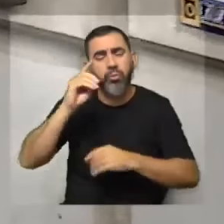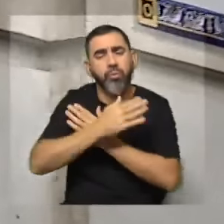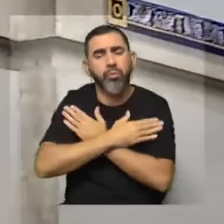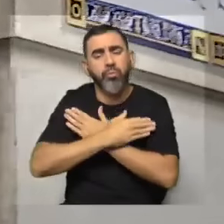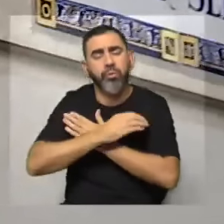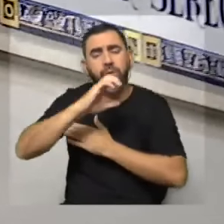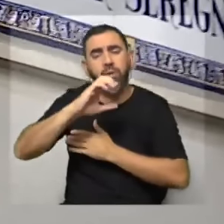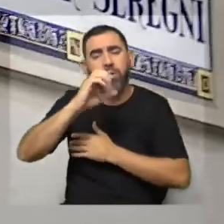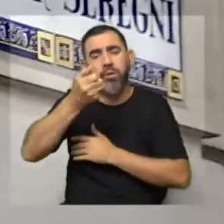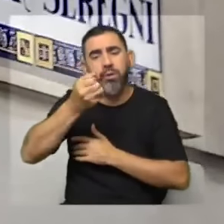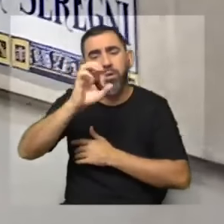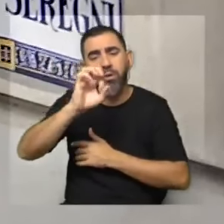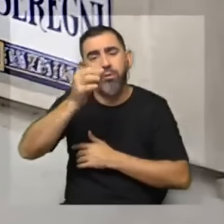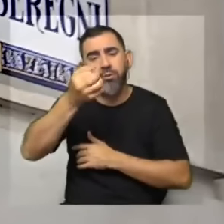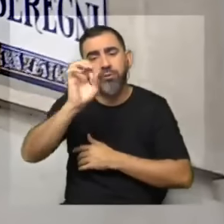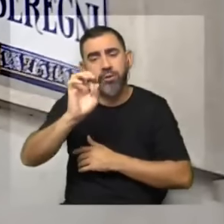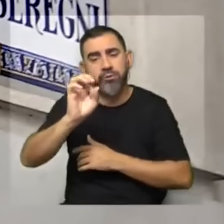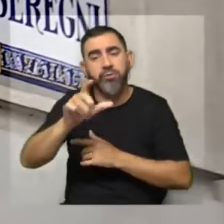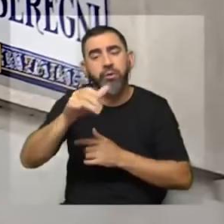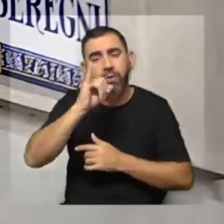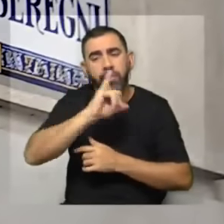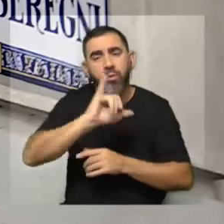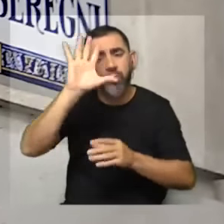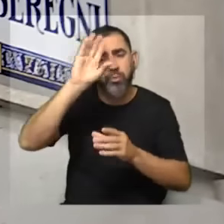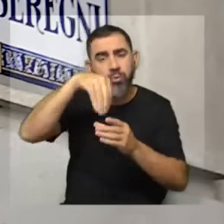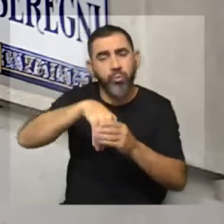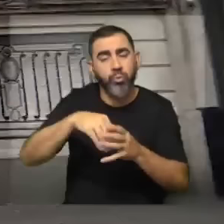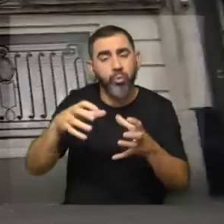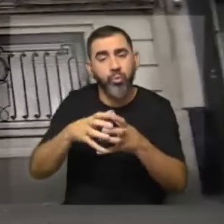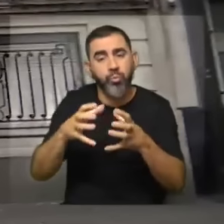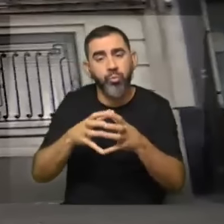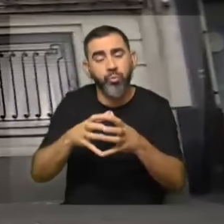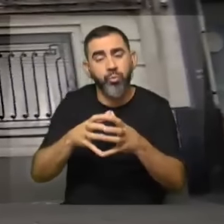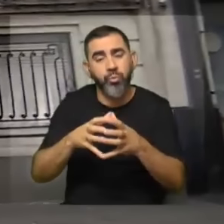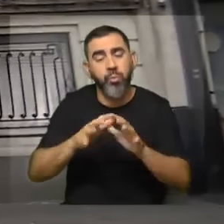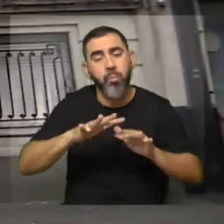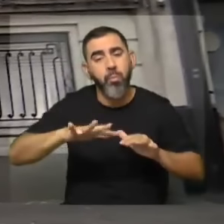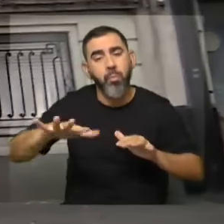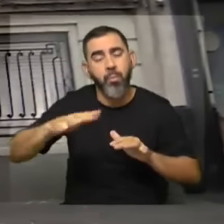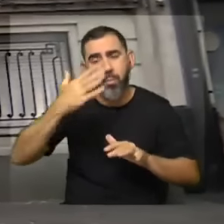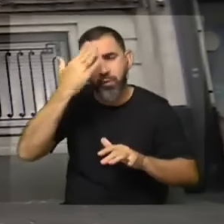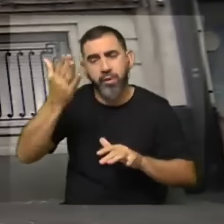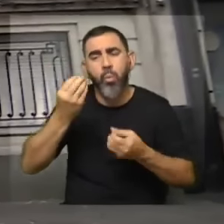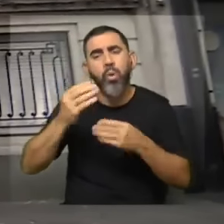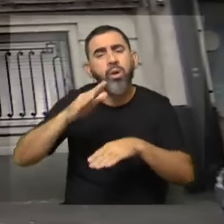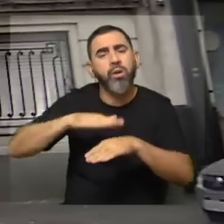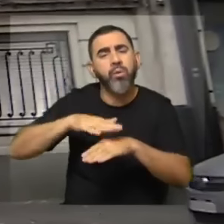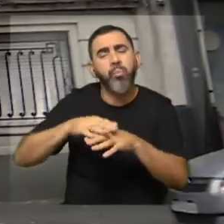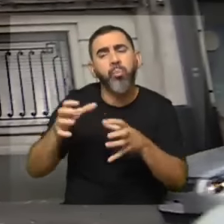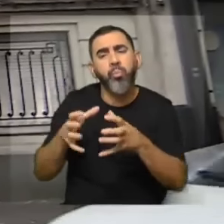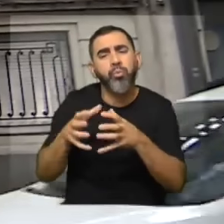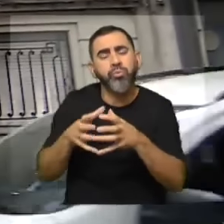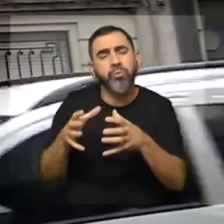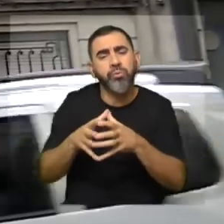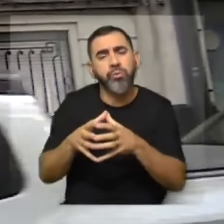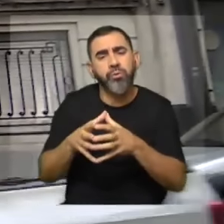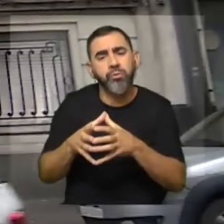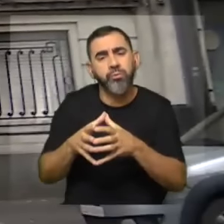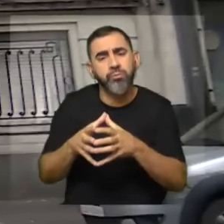casas y en esta en esta denuncia también está incluido un sector María frenteamplista qué responsabilidades tienen los sectores en cuanto a la